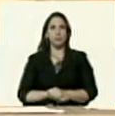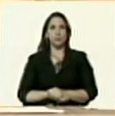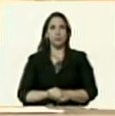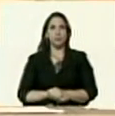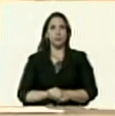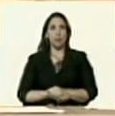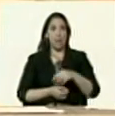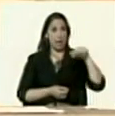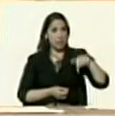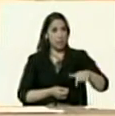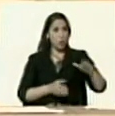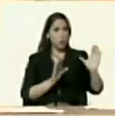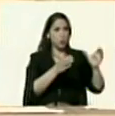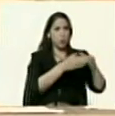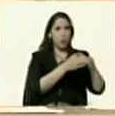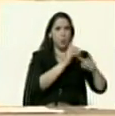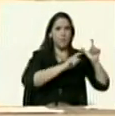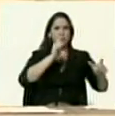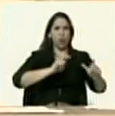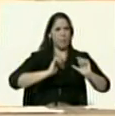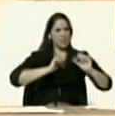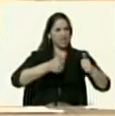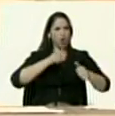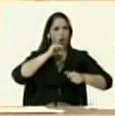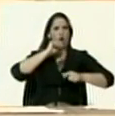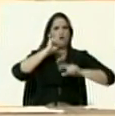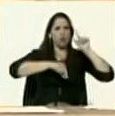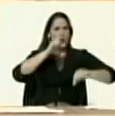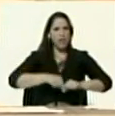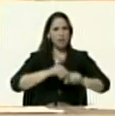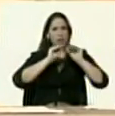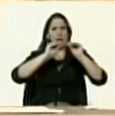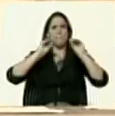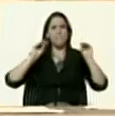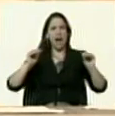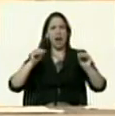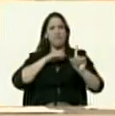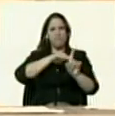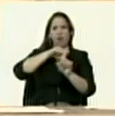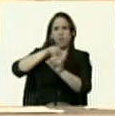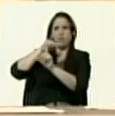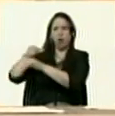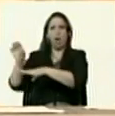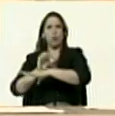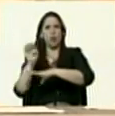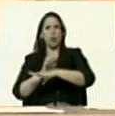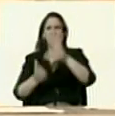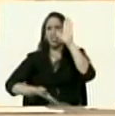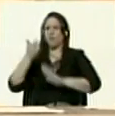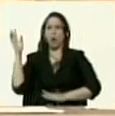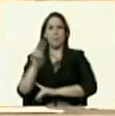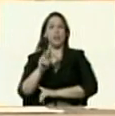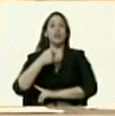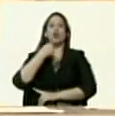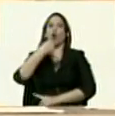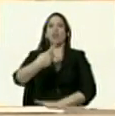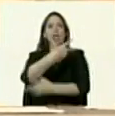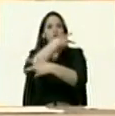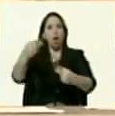aquí un grupo de gente empezó por las redes sociales a llamar, a agredir a los ecuatorianos y que se fueran de Venezuela. Y yo dije,